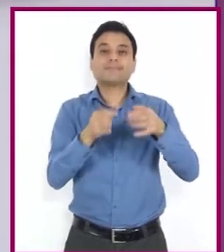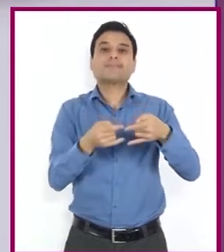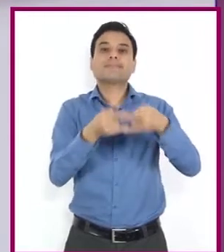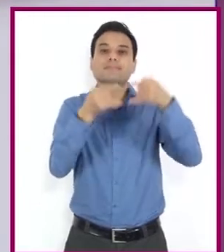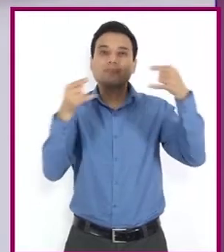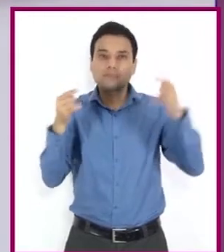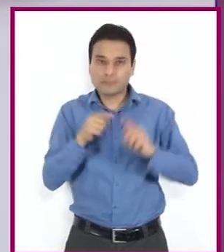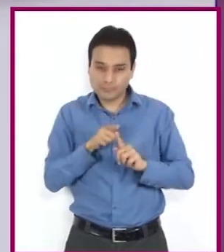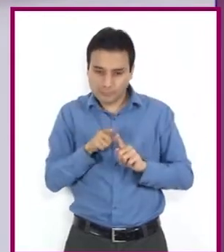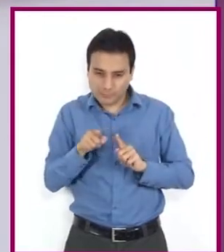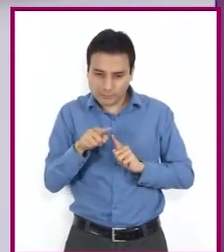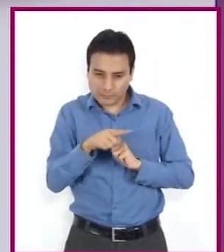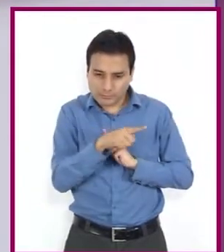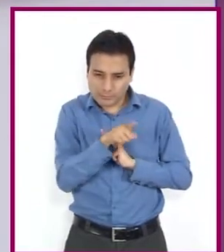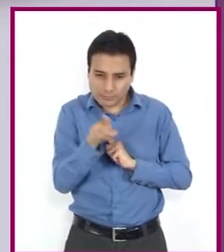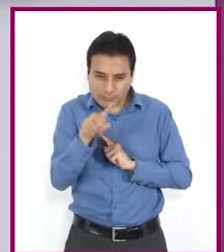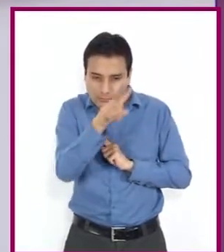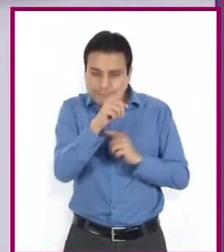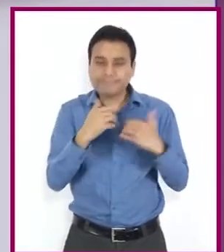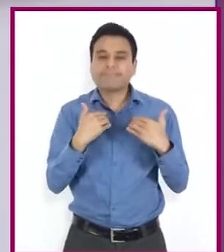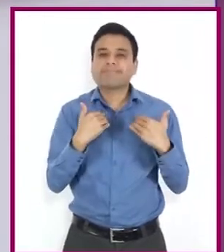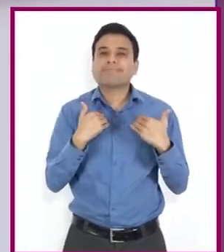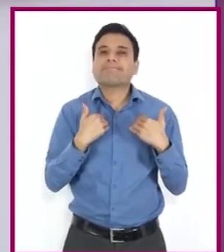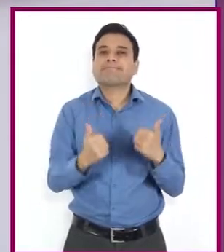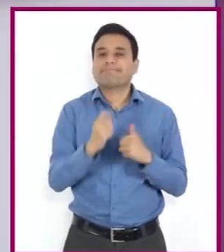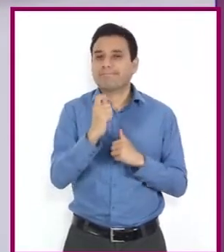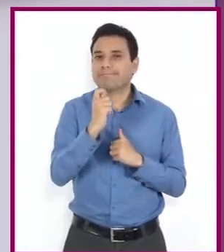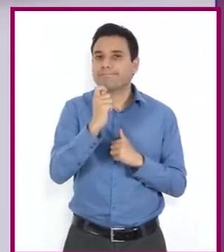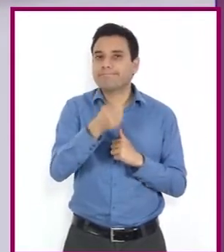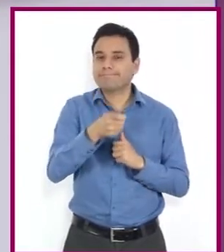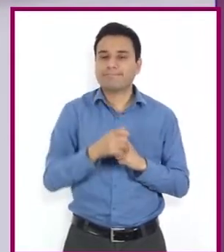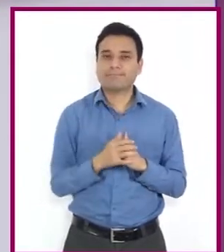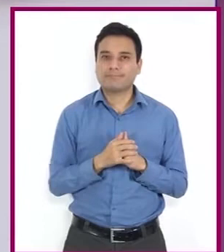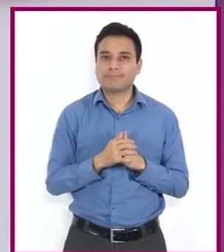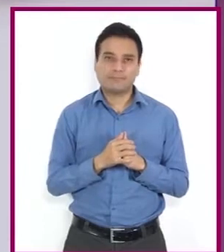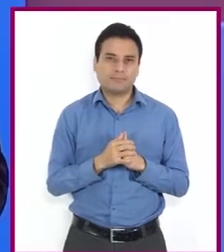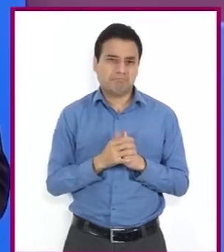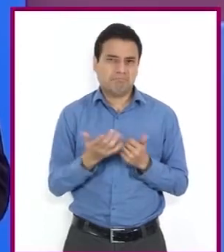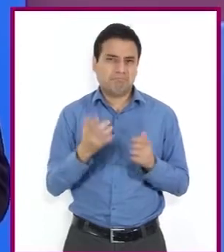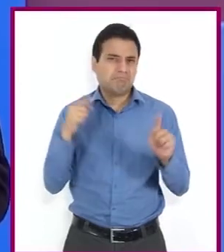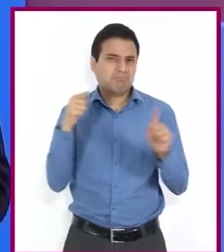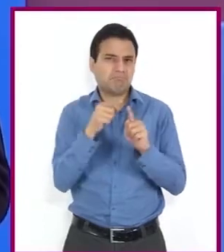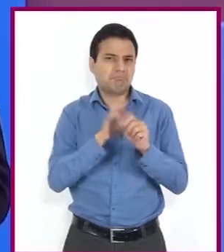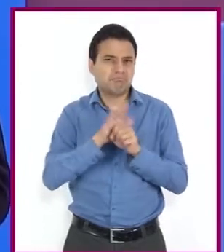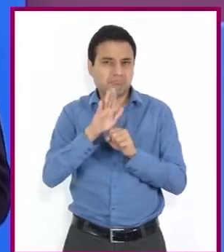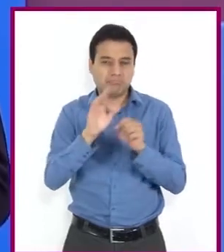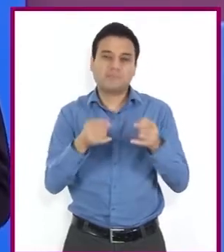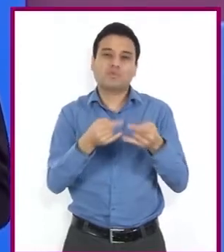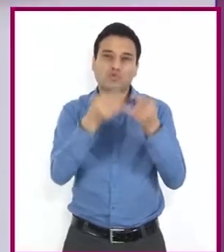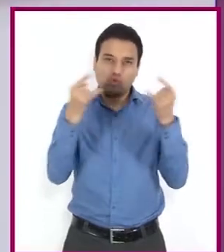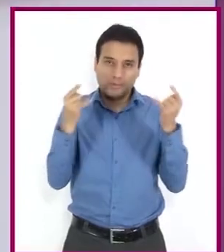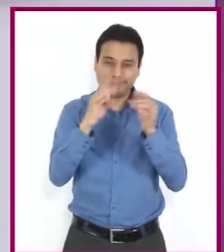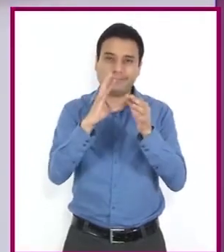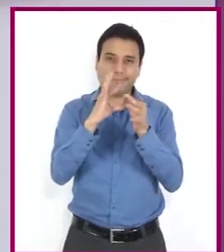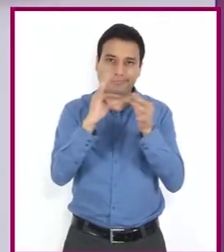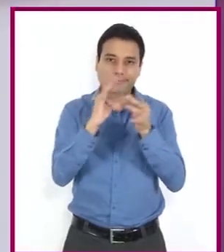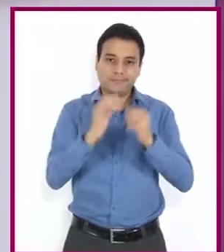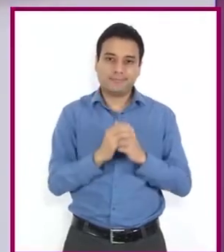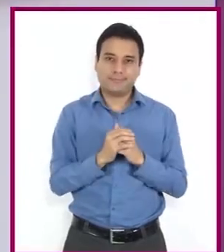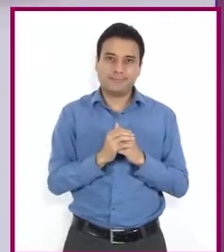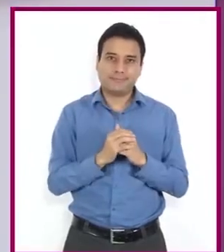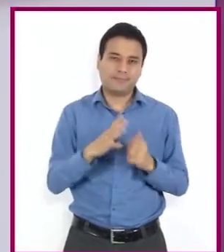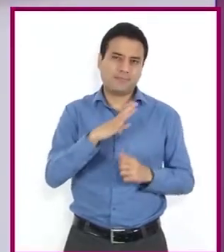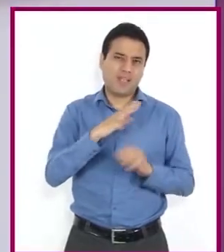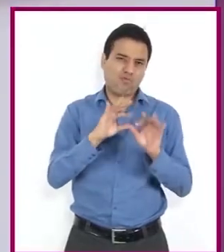de elementos y texto que tiene como objetivo narrar una historia. Estas son de distintas